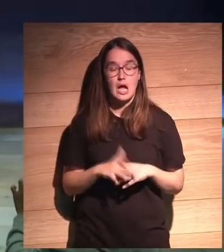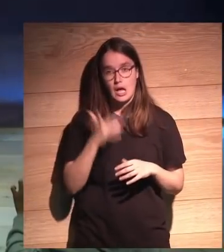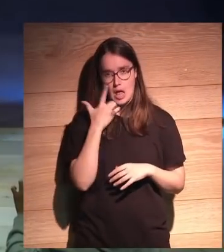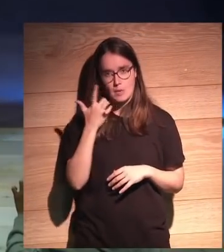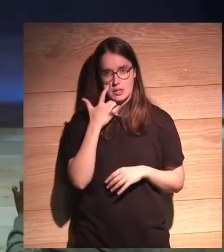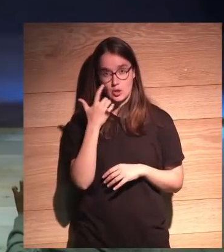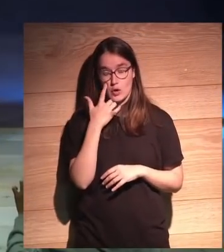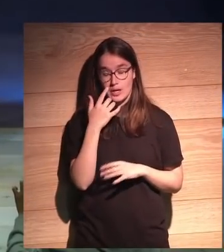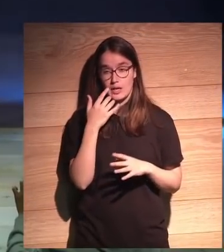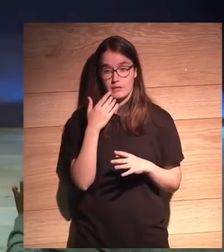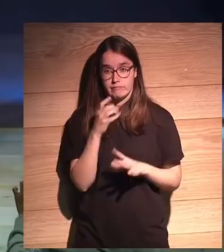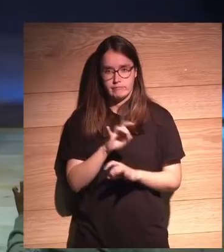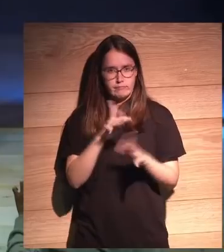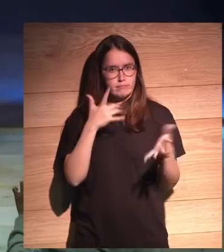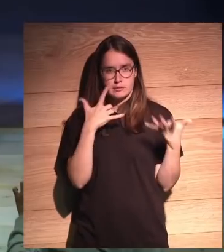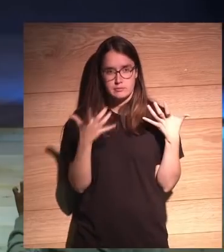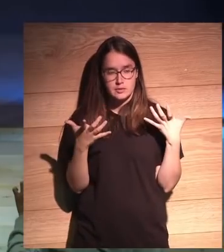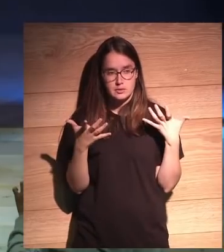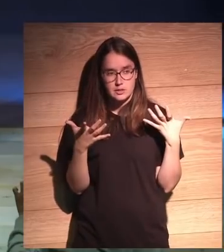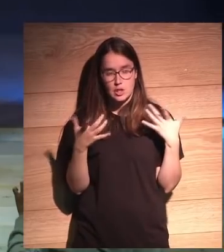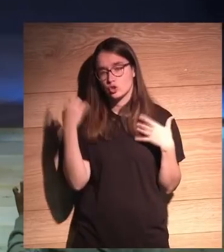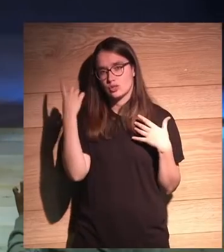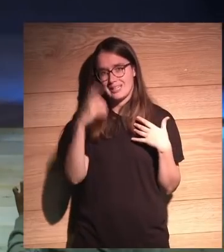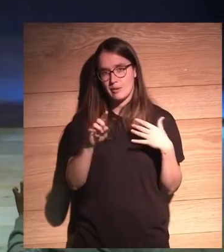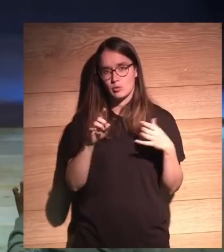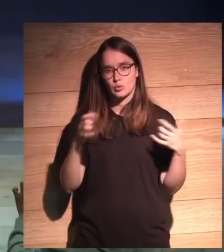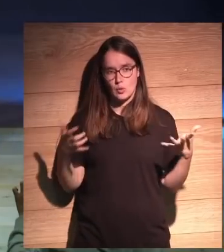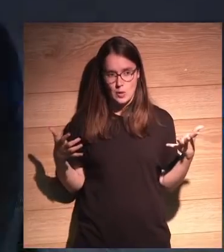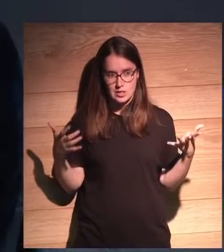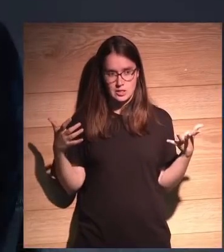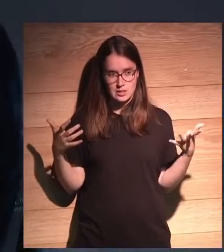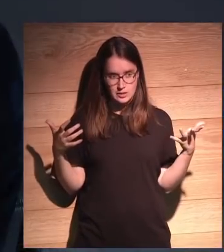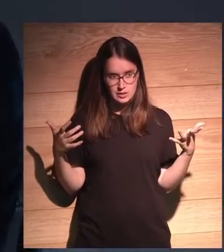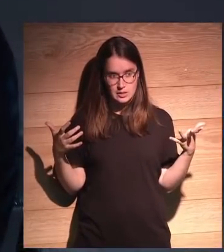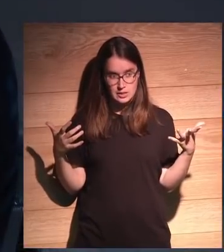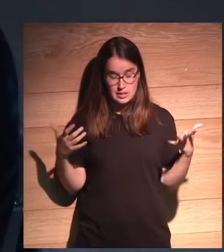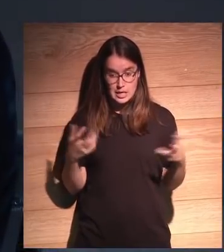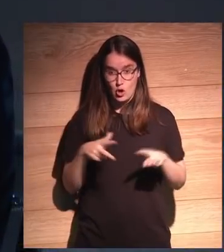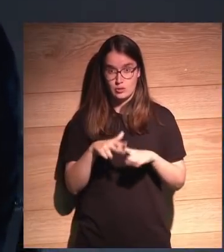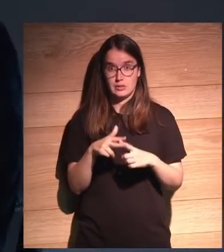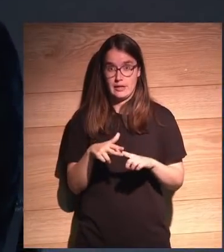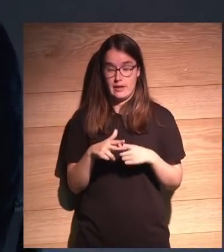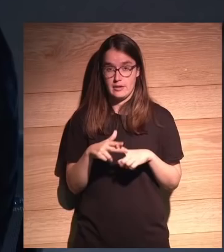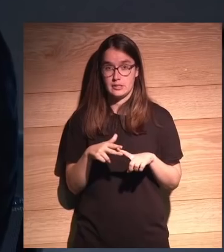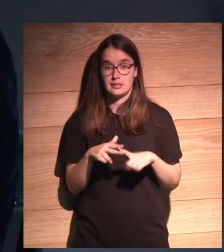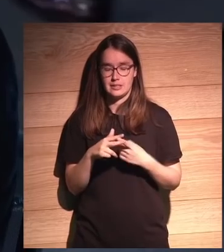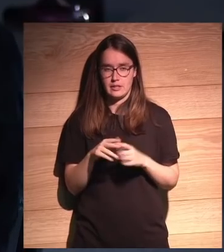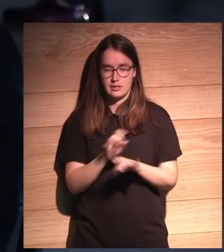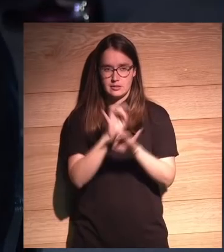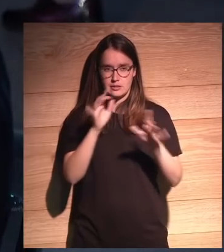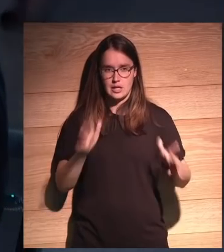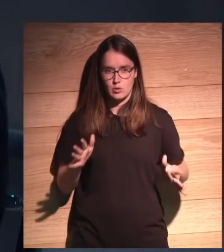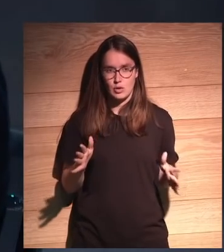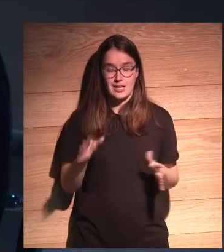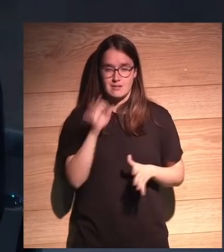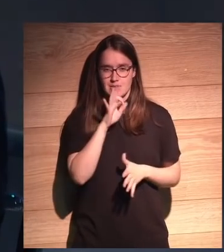ver, lo que sí es evidente, y eso sí lo sabemos, Josefina, es que en los talleres, claro, pues eso,